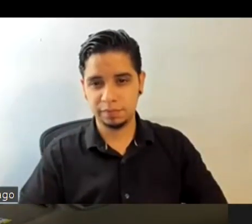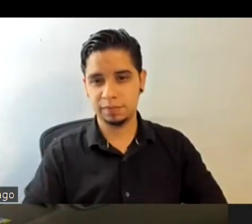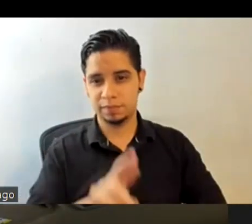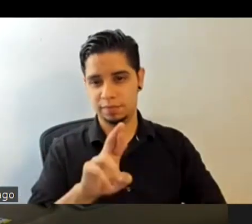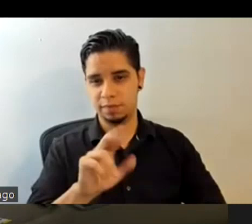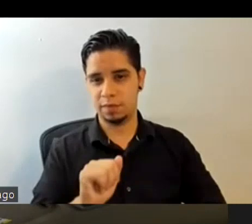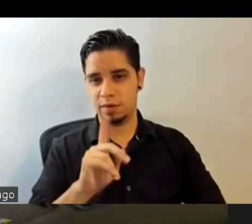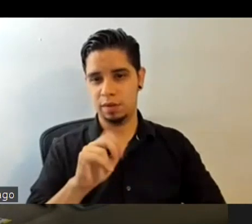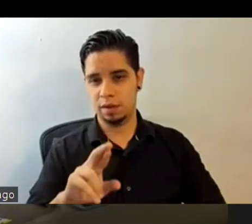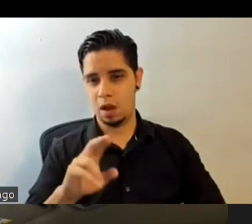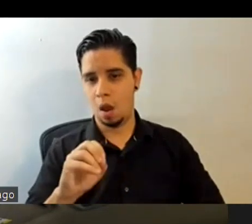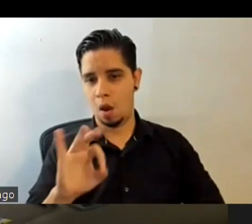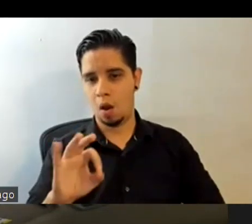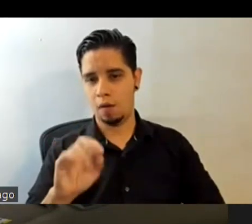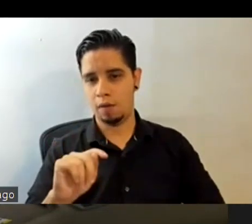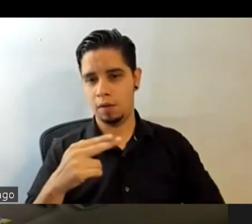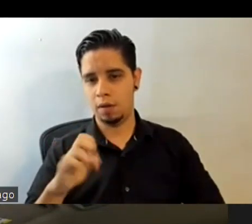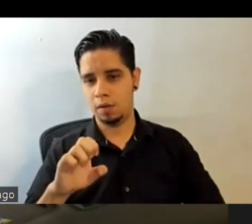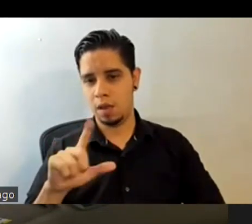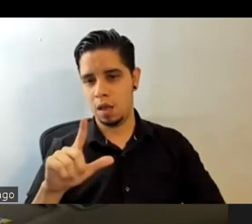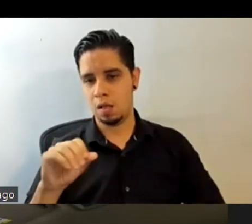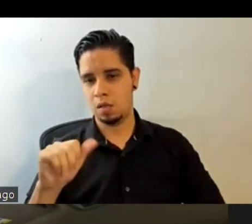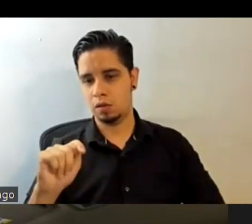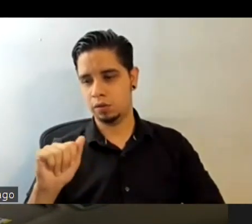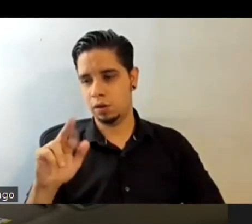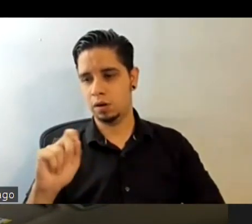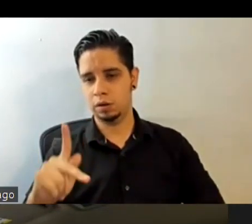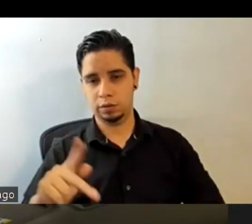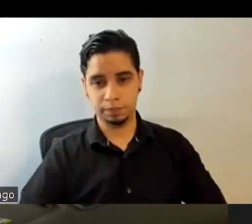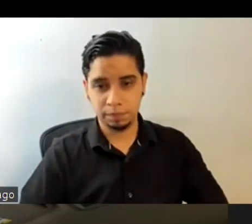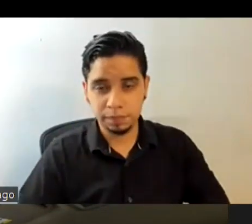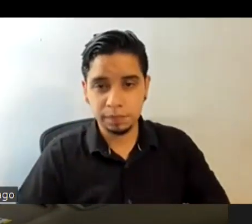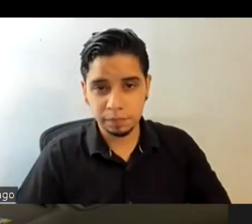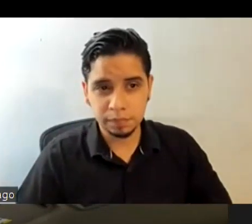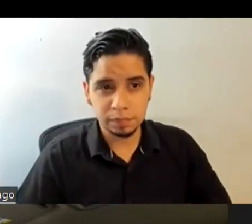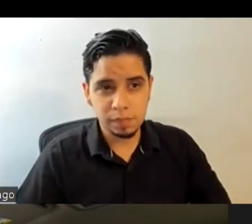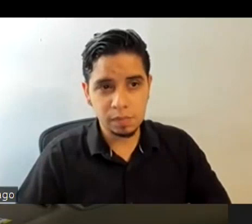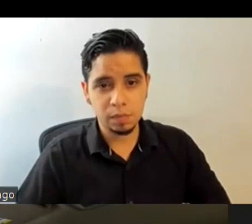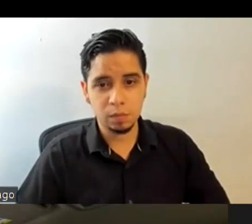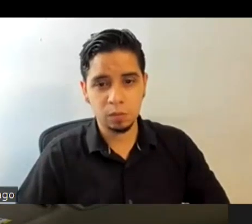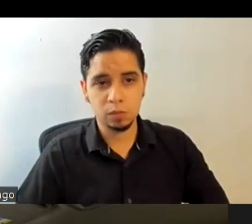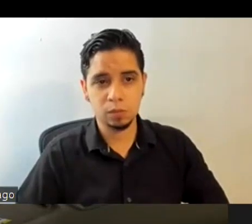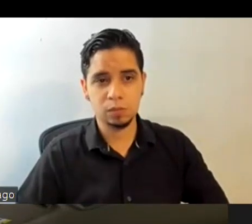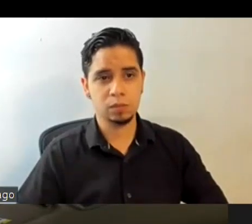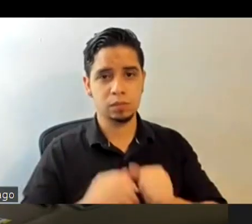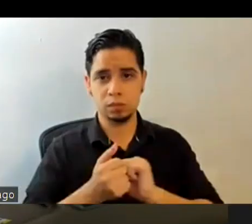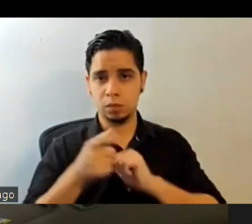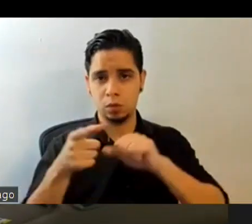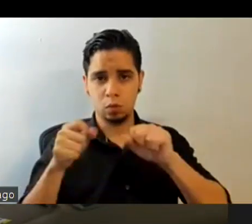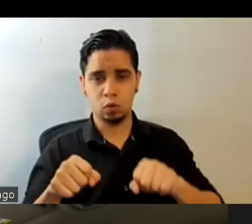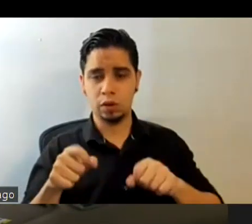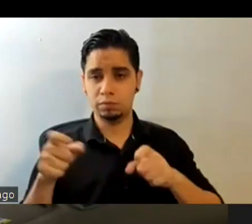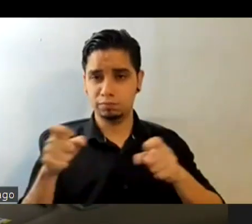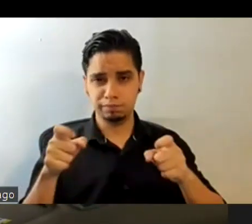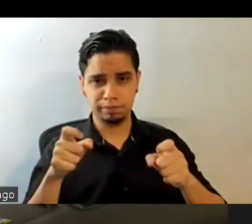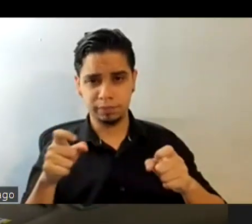Lost Ark. Claro. De Osa. Ay, Dios mío. De los Osa. ¿Y cómo pudiste manejar la situación entonces